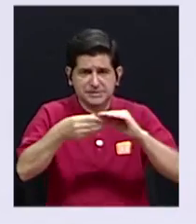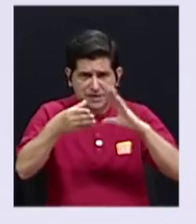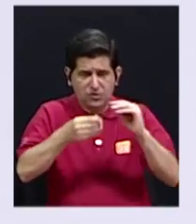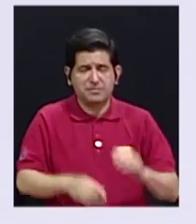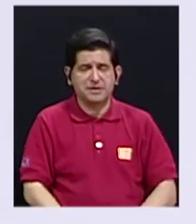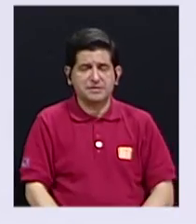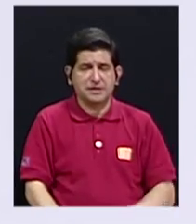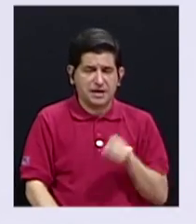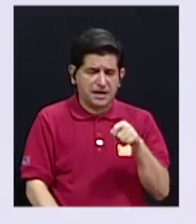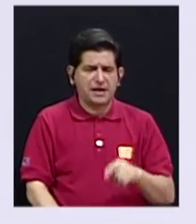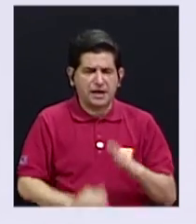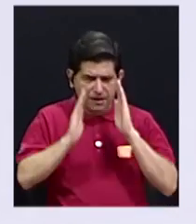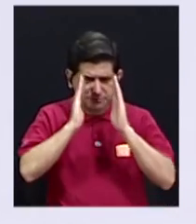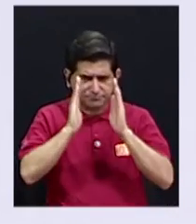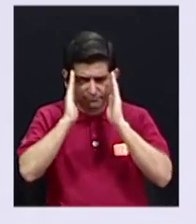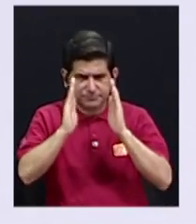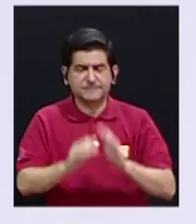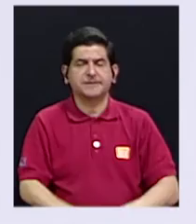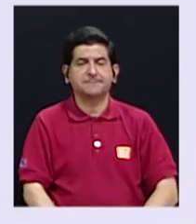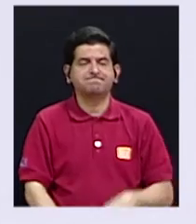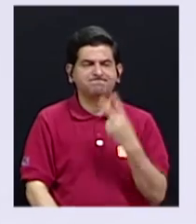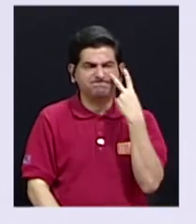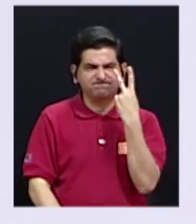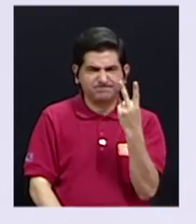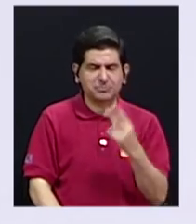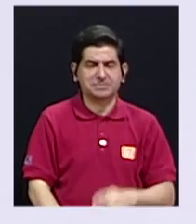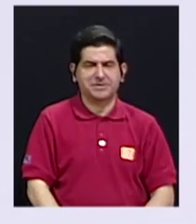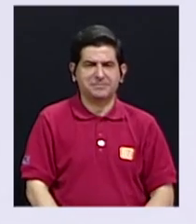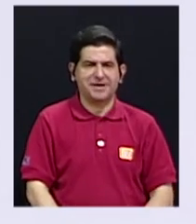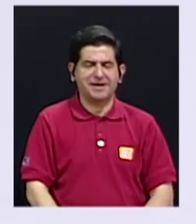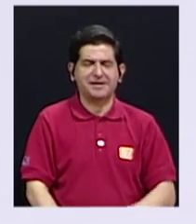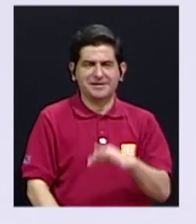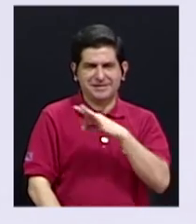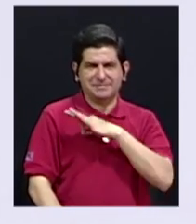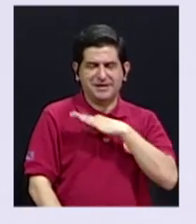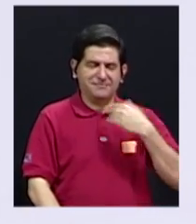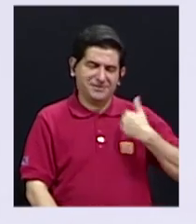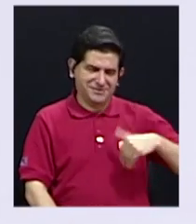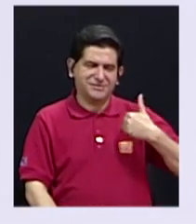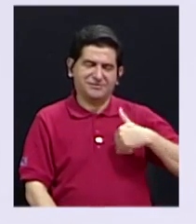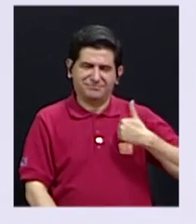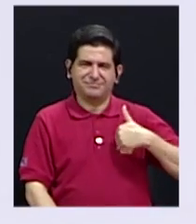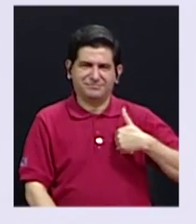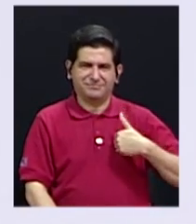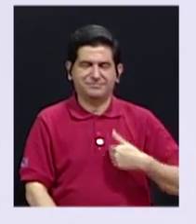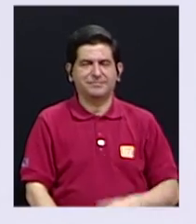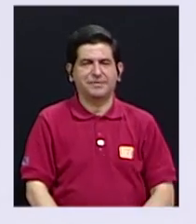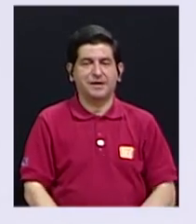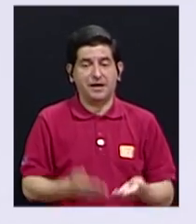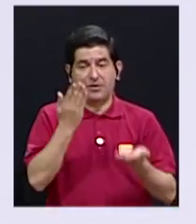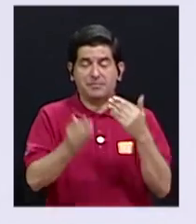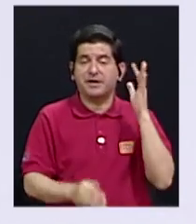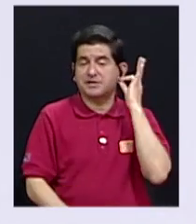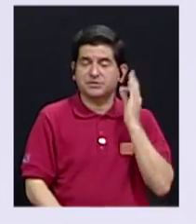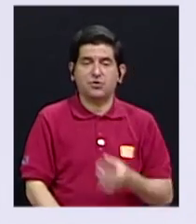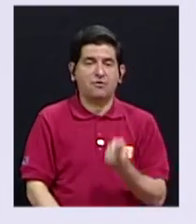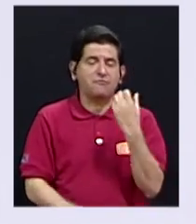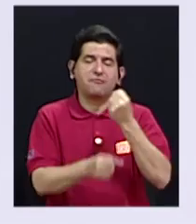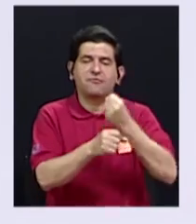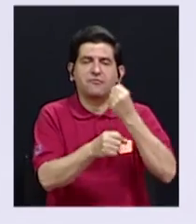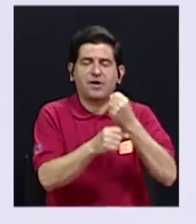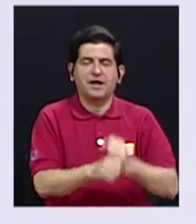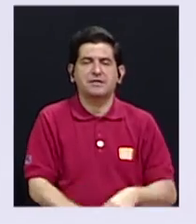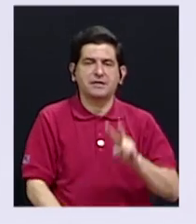a los siglos llamamos el pulso si hemos visto indicadores que favorecen a los hombres que las mujeres por ejemplo el desempleo el desempleo